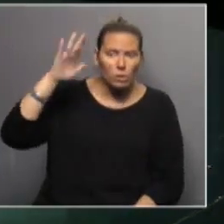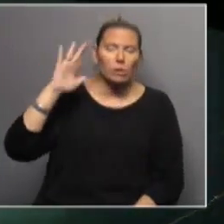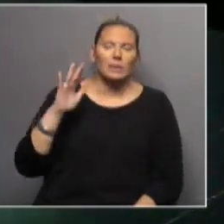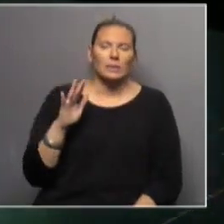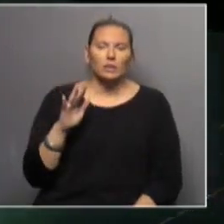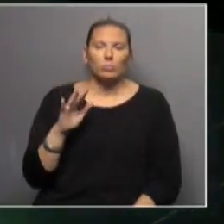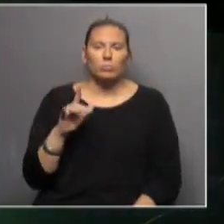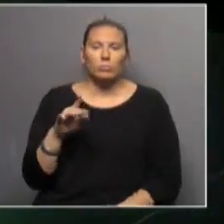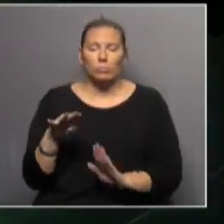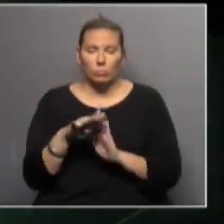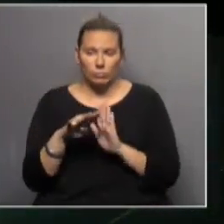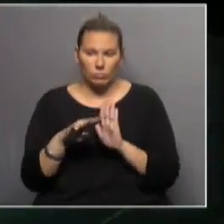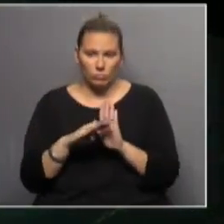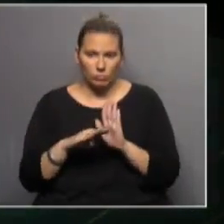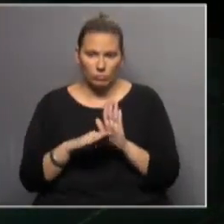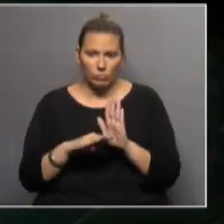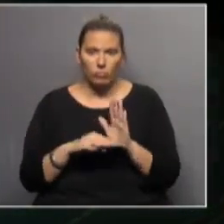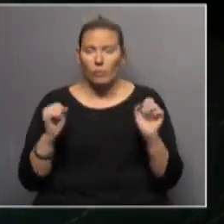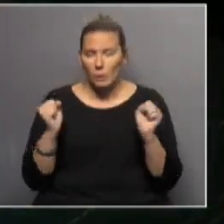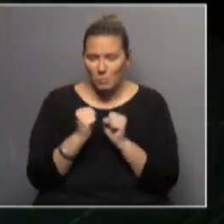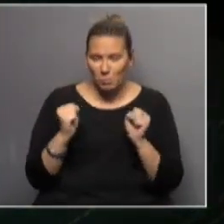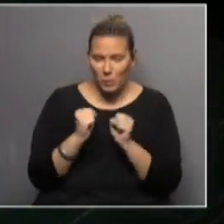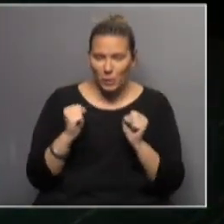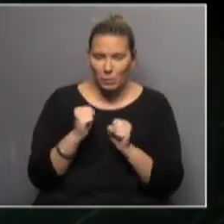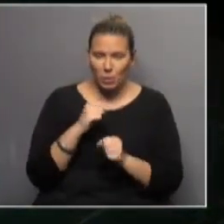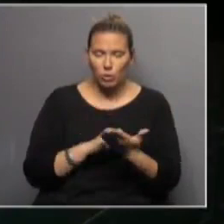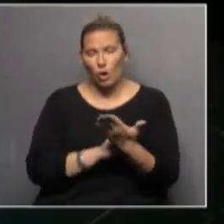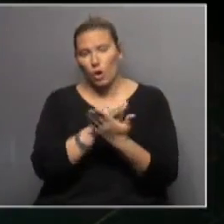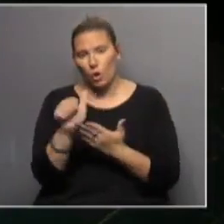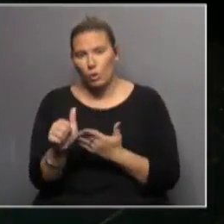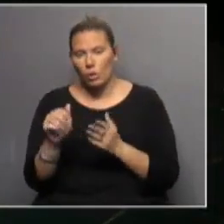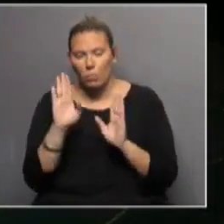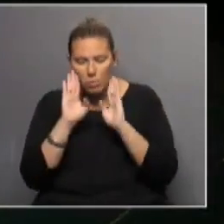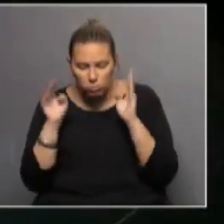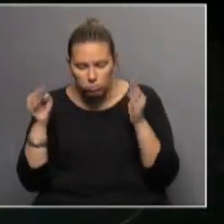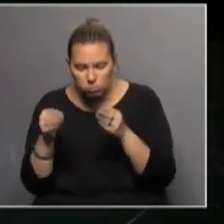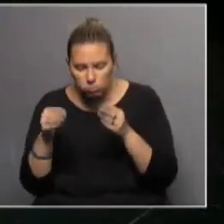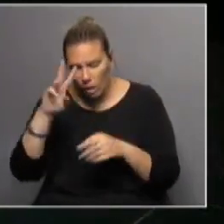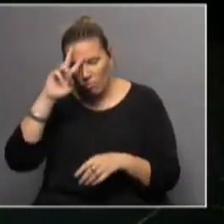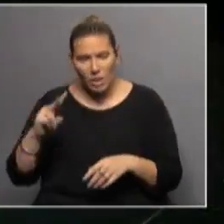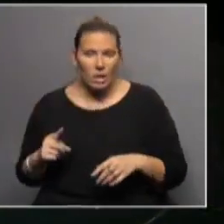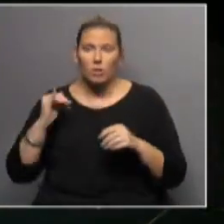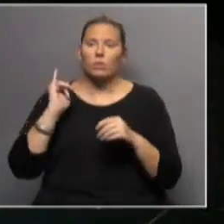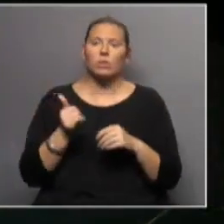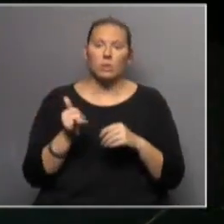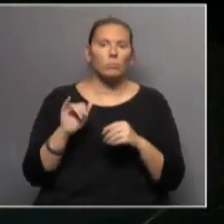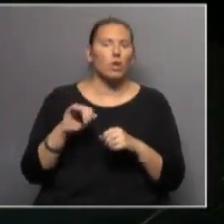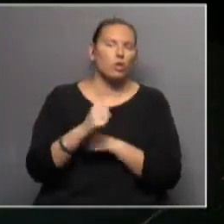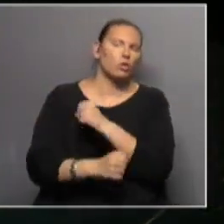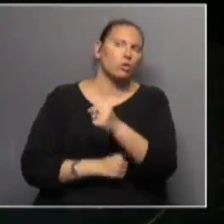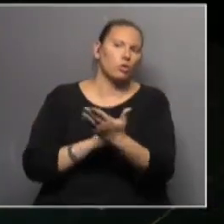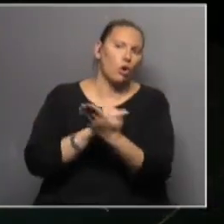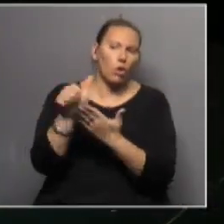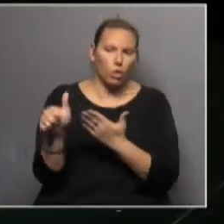sea, son programas, digamos, en invierno todo el año y después es el programa verano en verano. ¿No? Pero sí, son todo el año, eso está